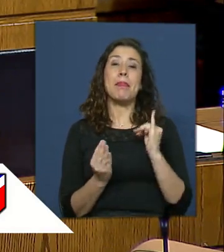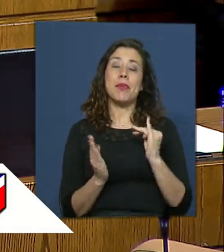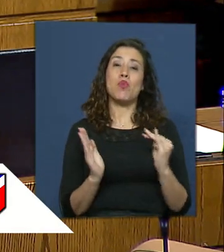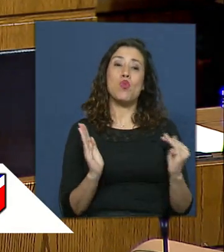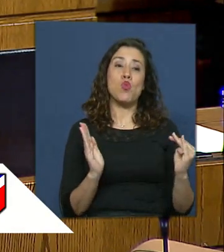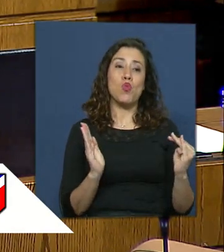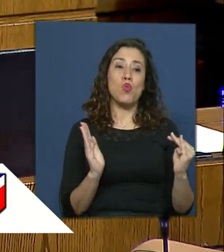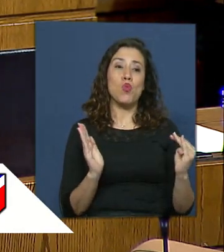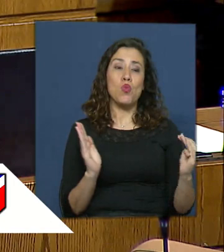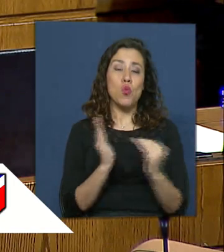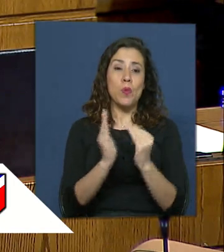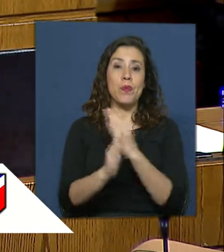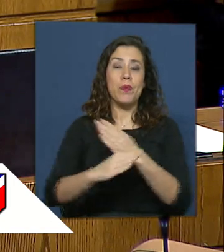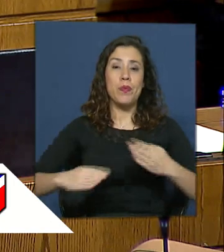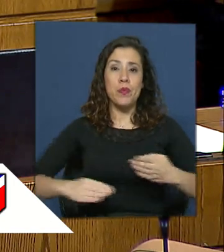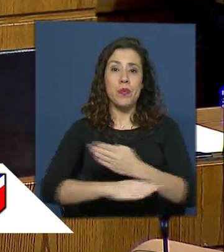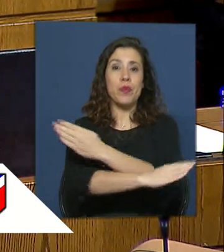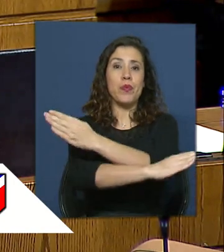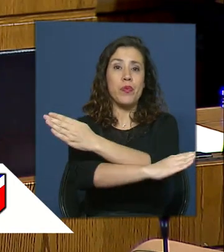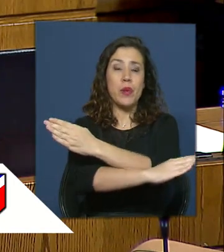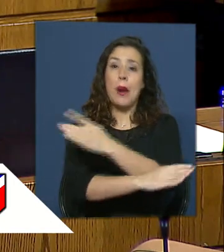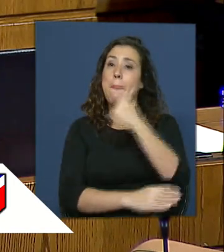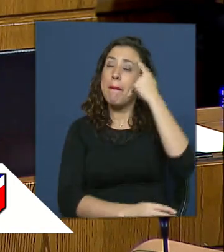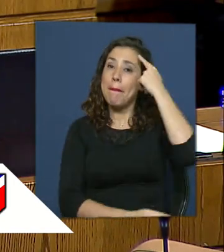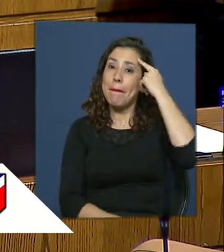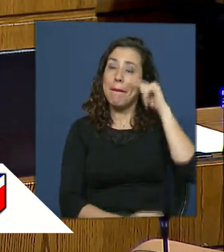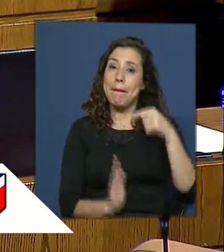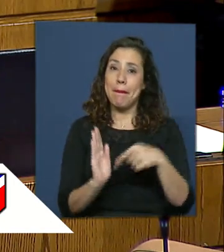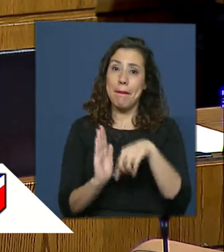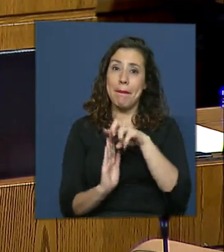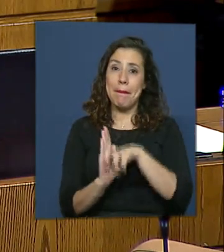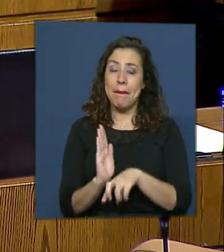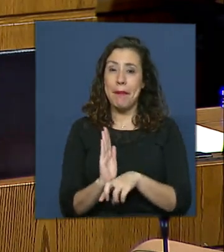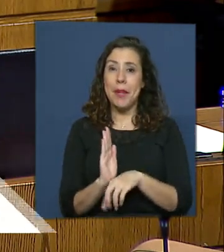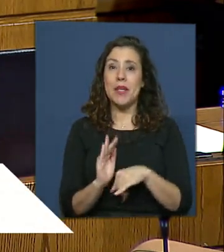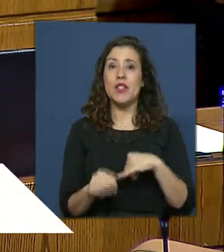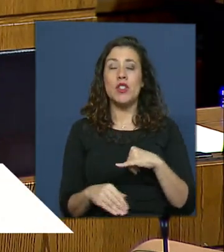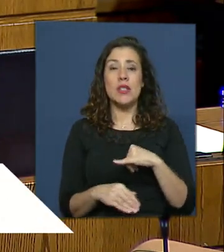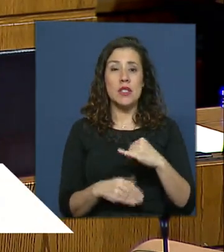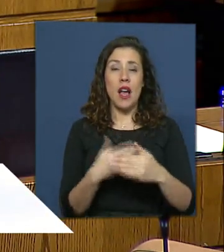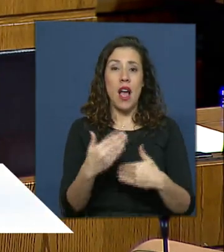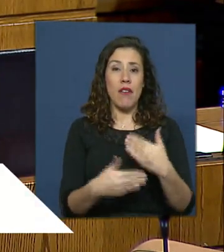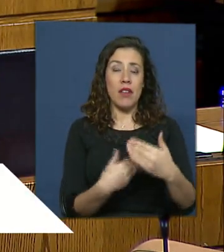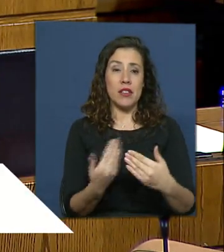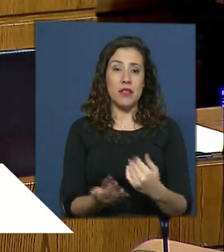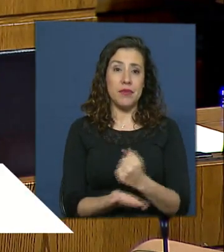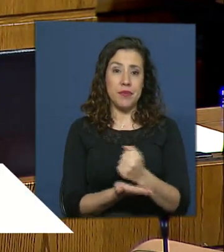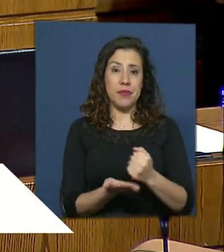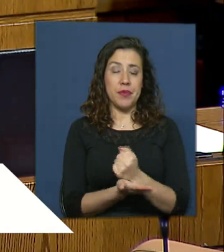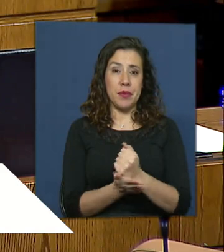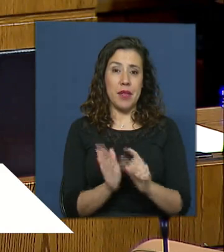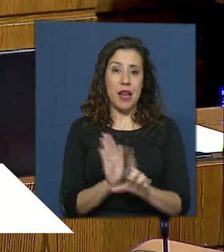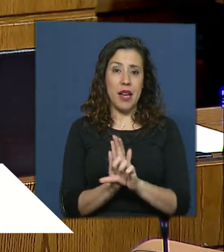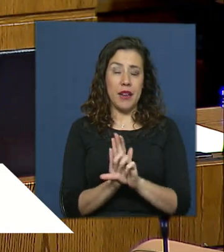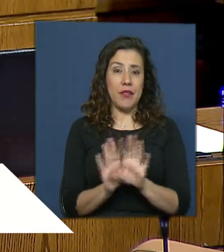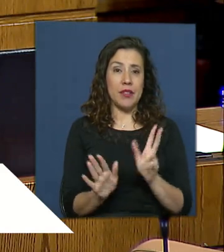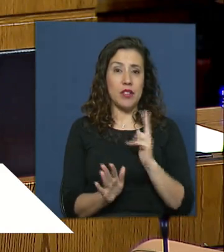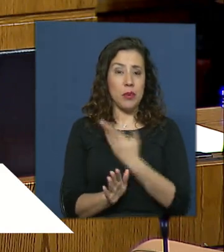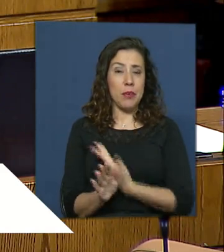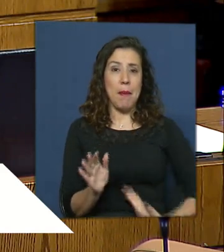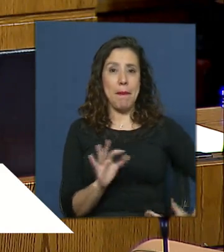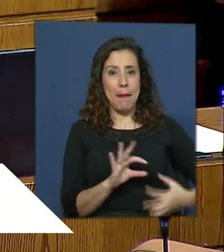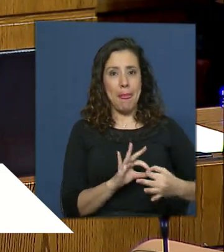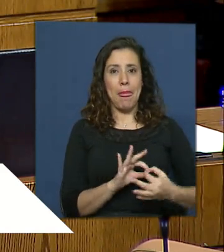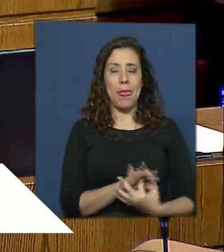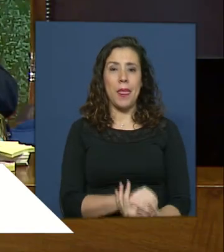apoyo transversal para que esta iniciativa siga su tramitación legislativa. He dicho, señor presidente, muchas